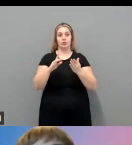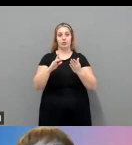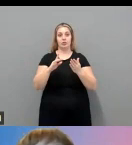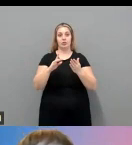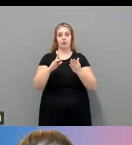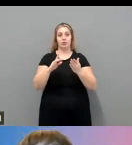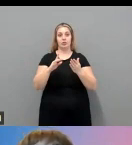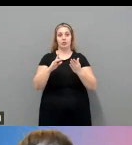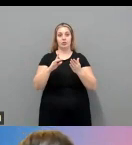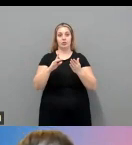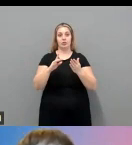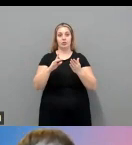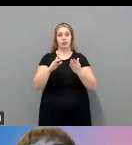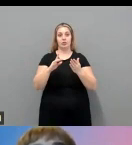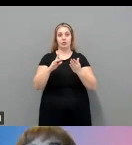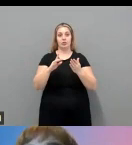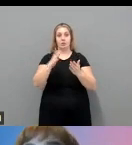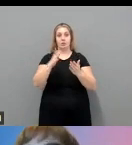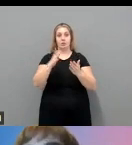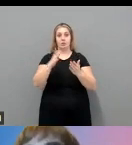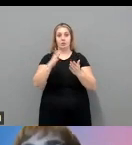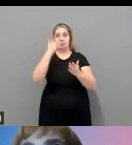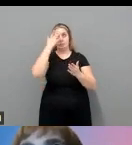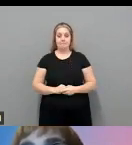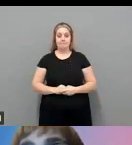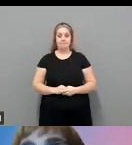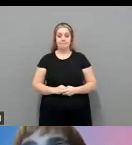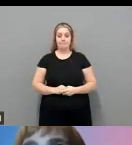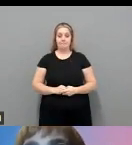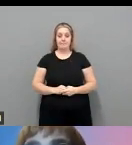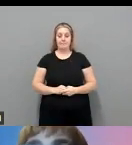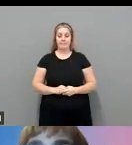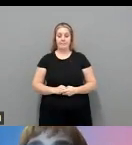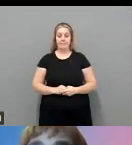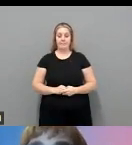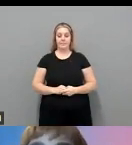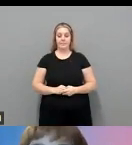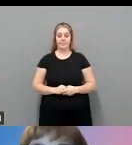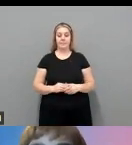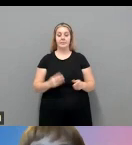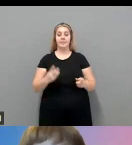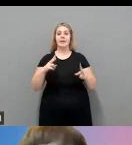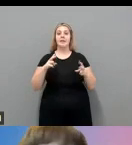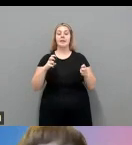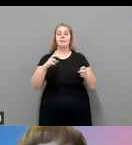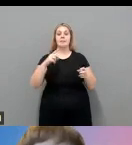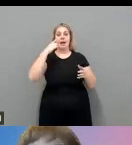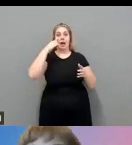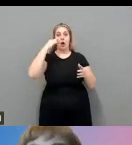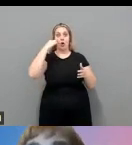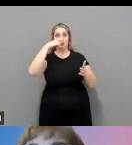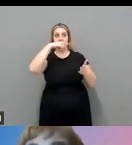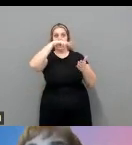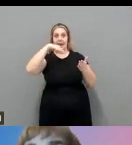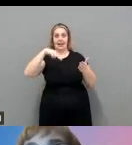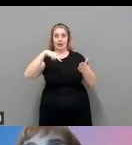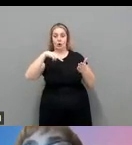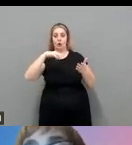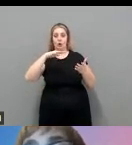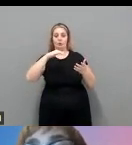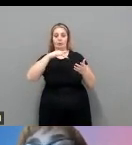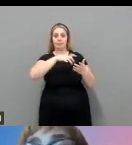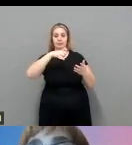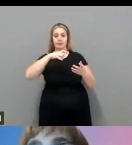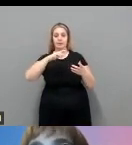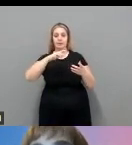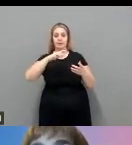contempla no solo la prescripción de los lectores oculares, sino de todo el comunicador. En este